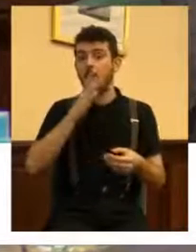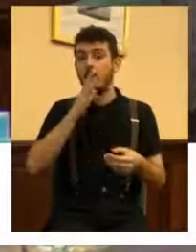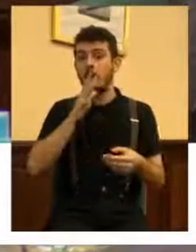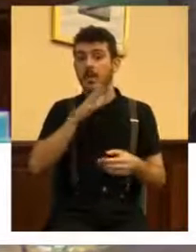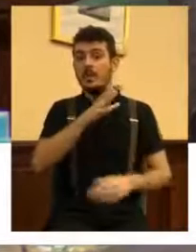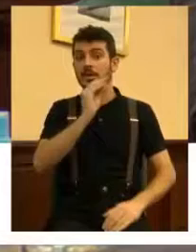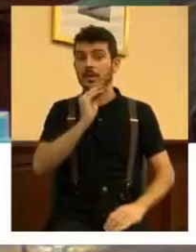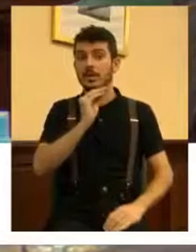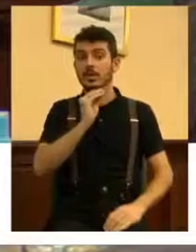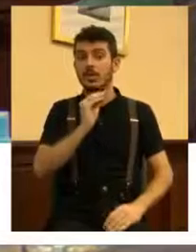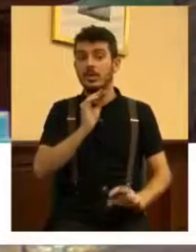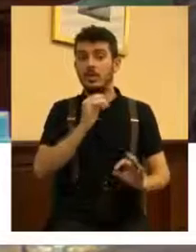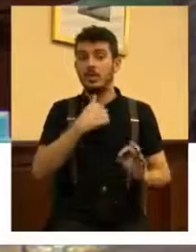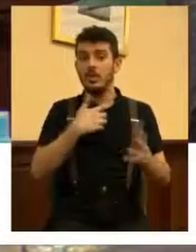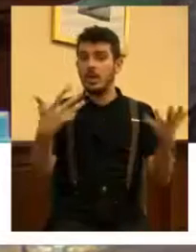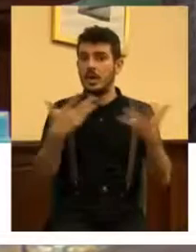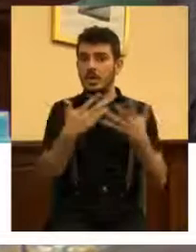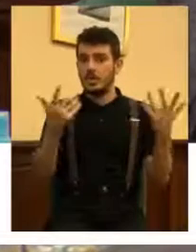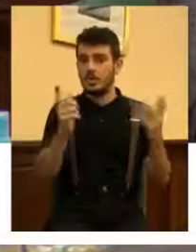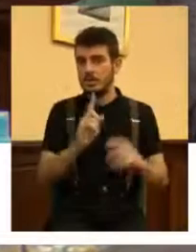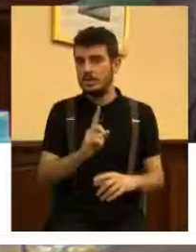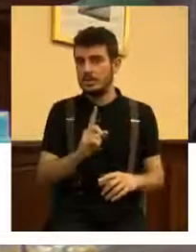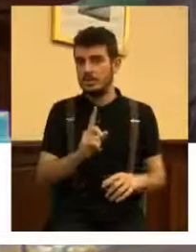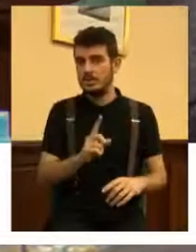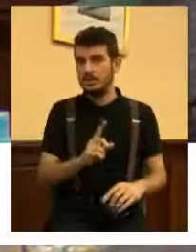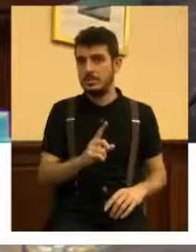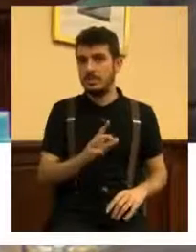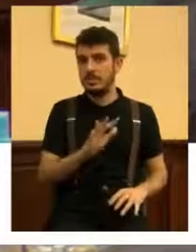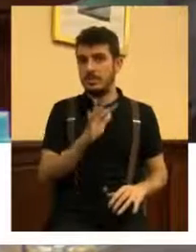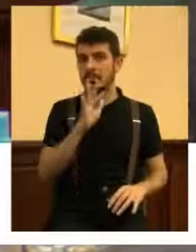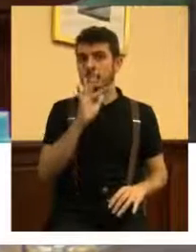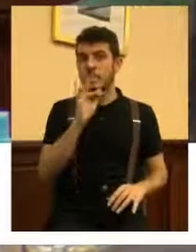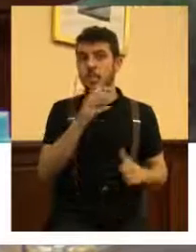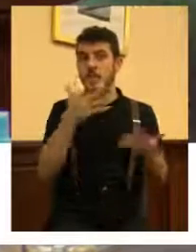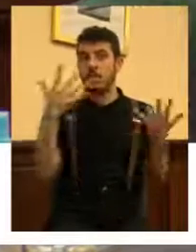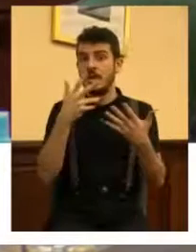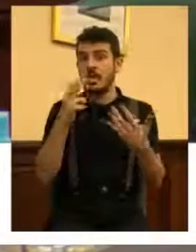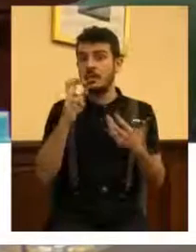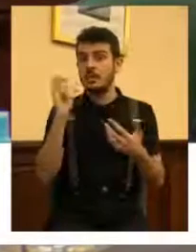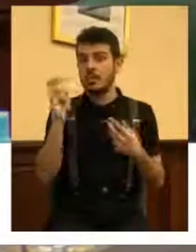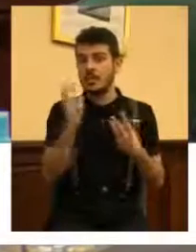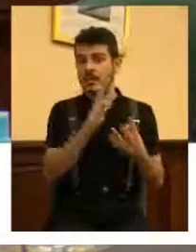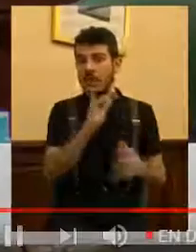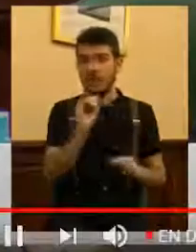es algo que vaya revestido de urgencia, sino que hay otras urgencias. Nada más. Gracias.